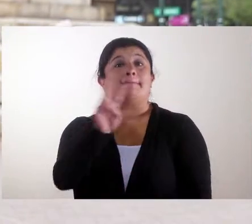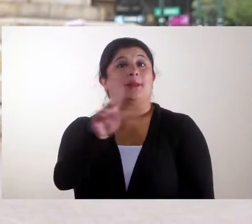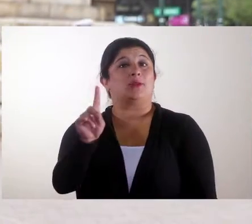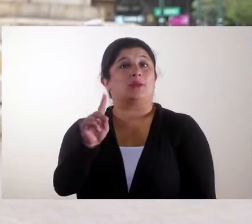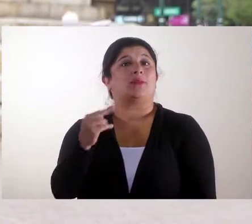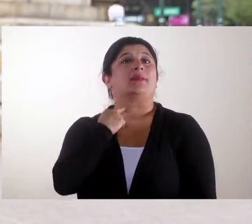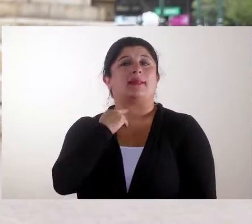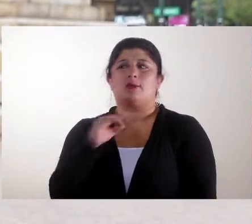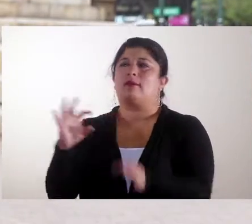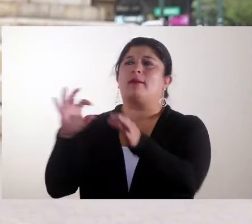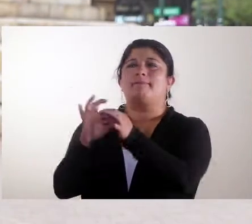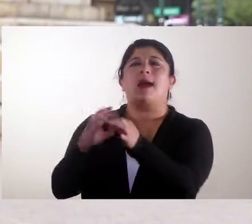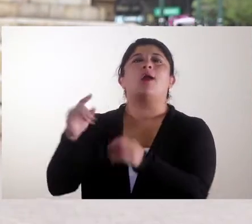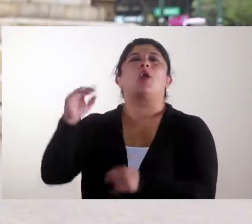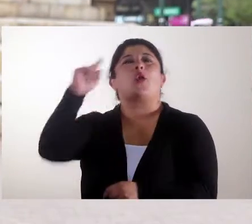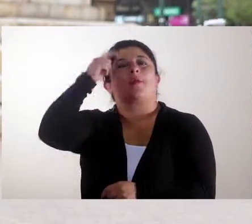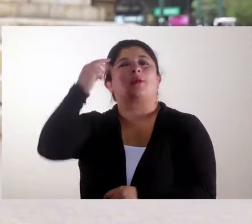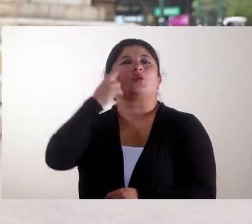El